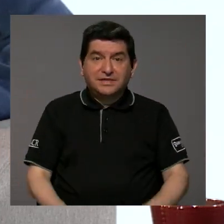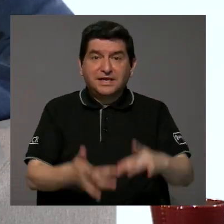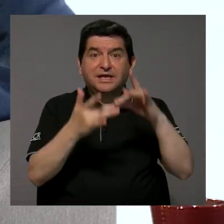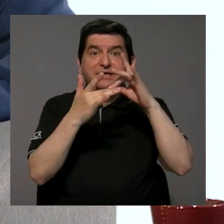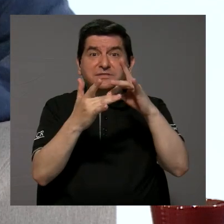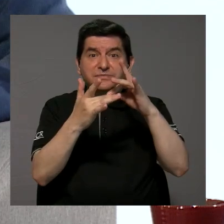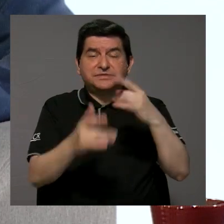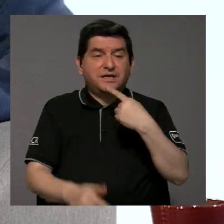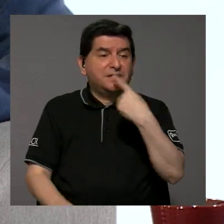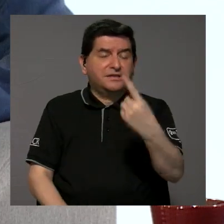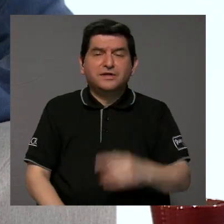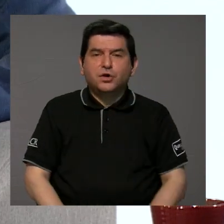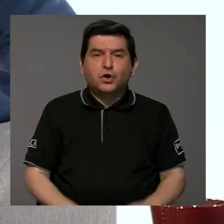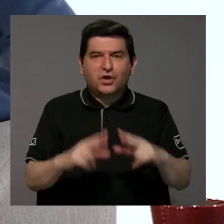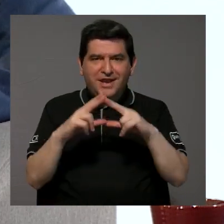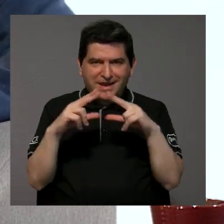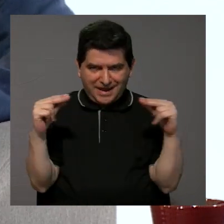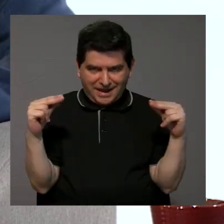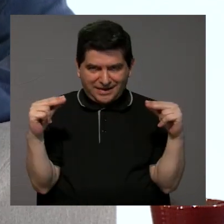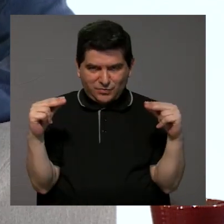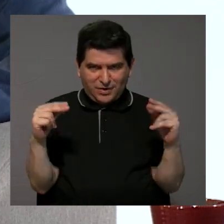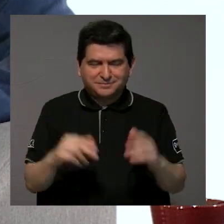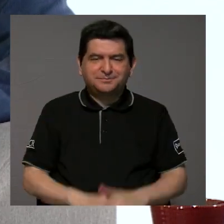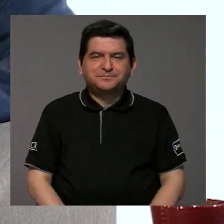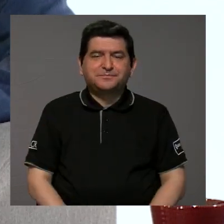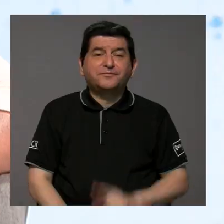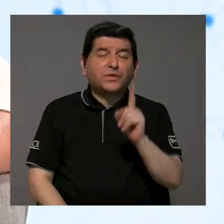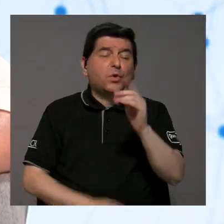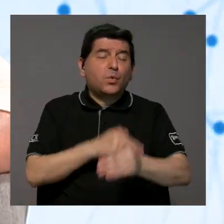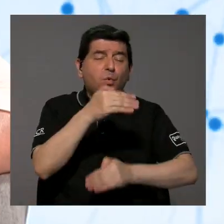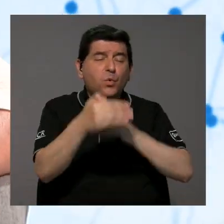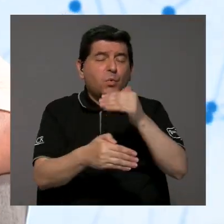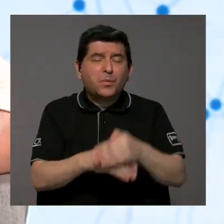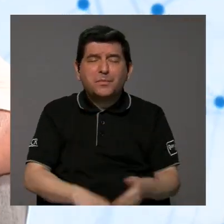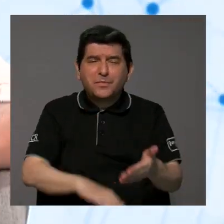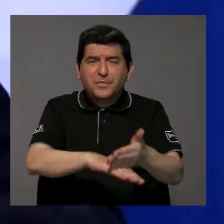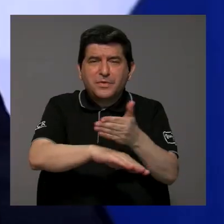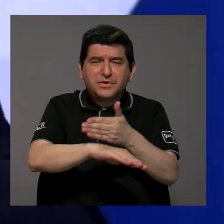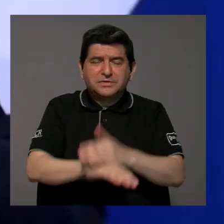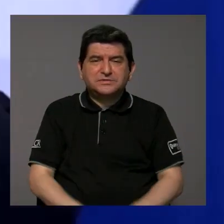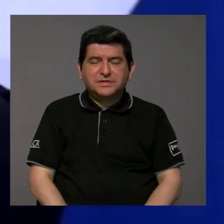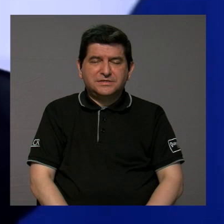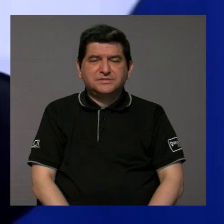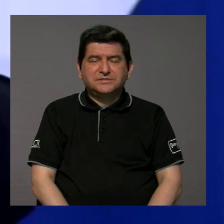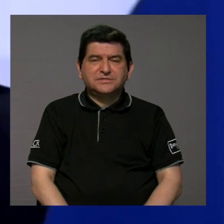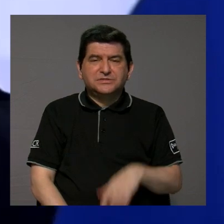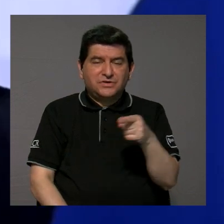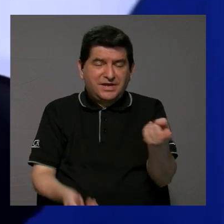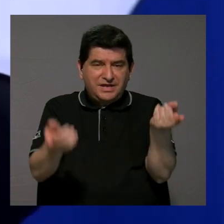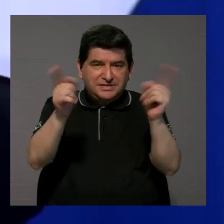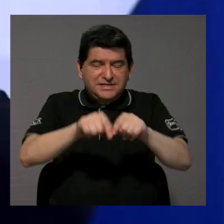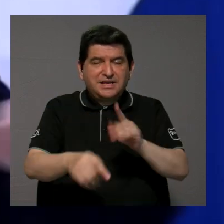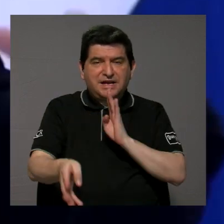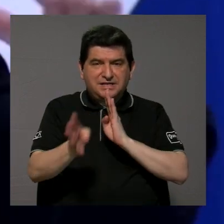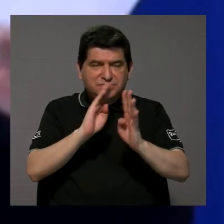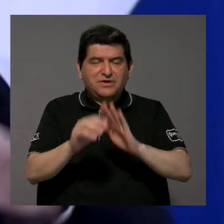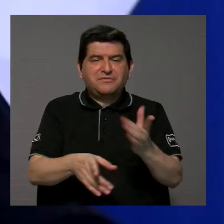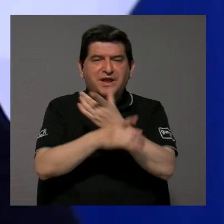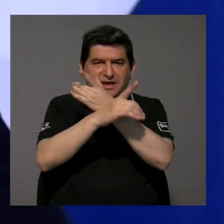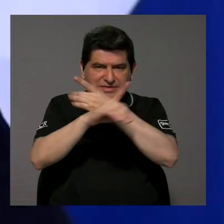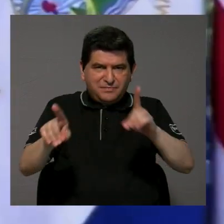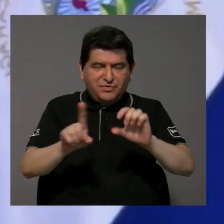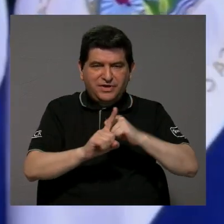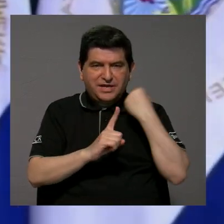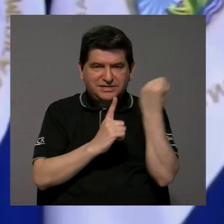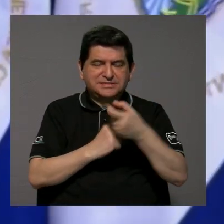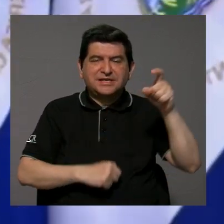particularmente destaco yo Nicaragua. Bueno, hay un proceso creciente de autocratización, es decir, hablamos de que la